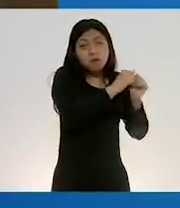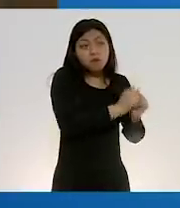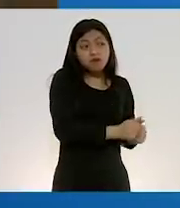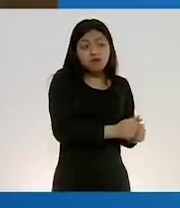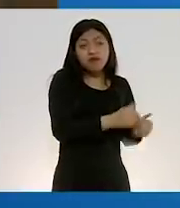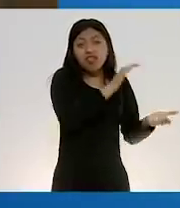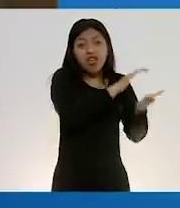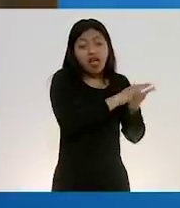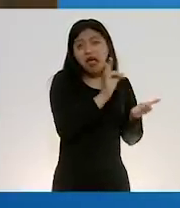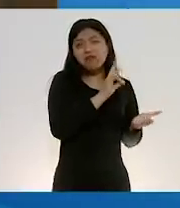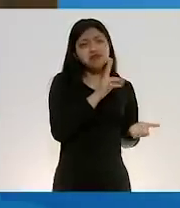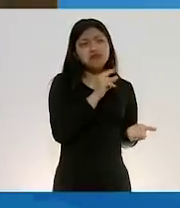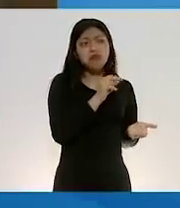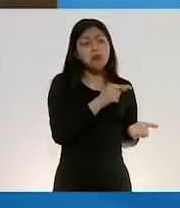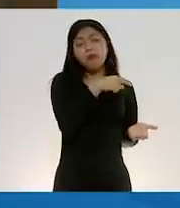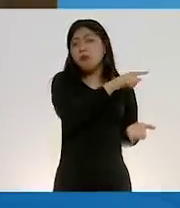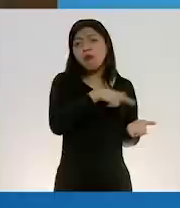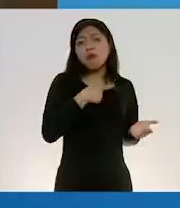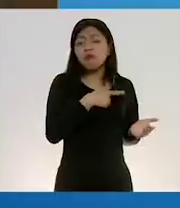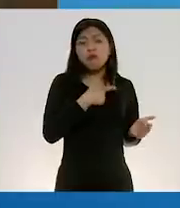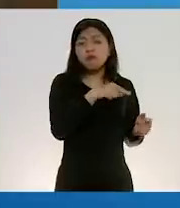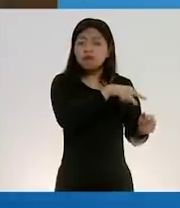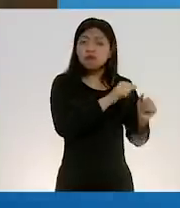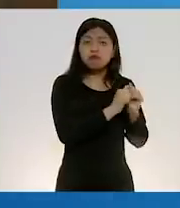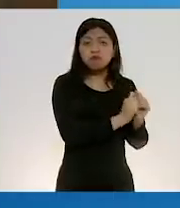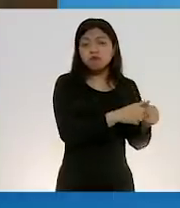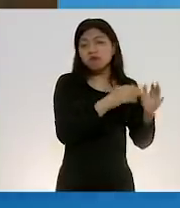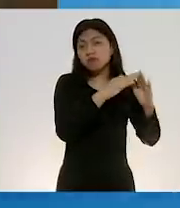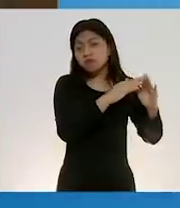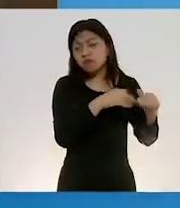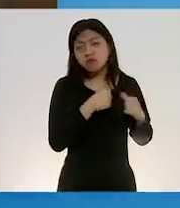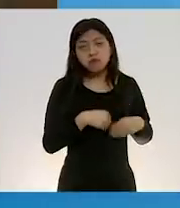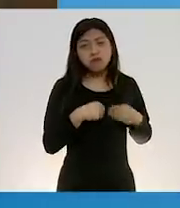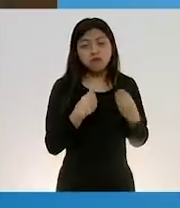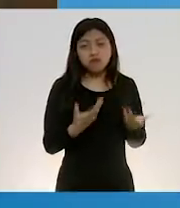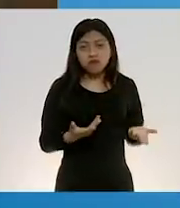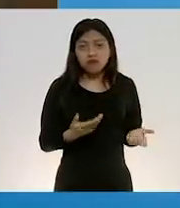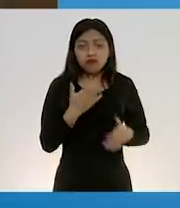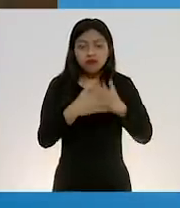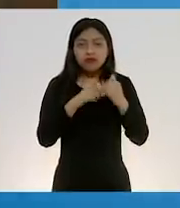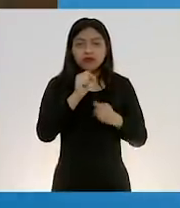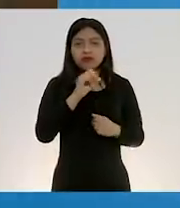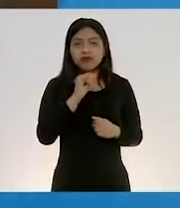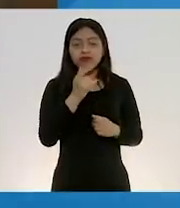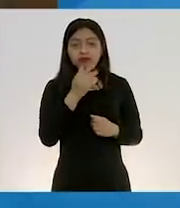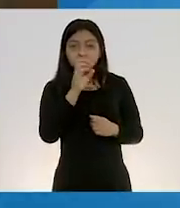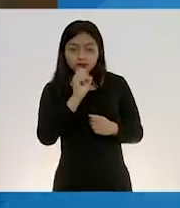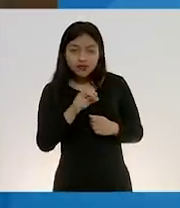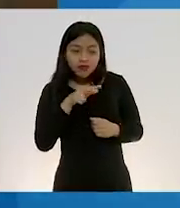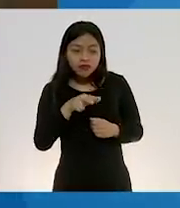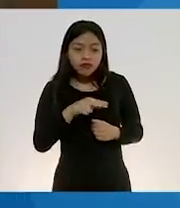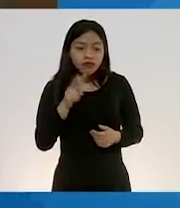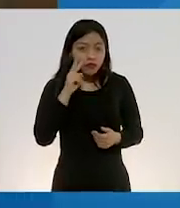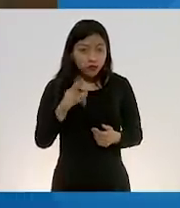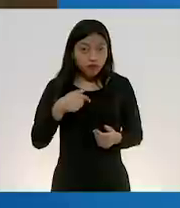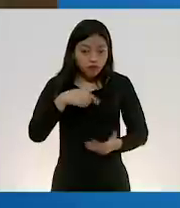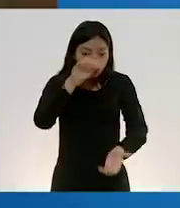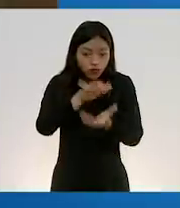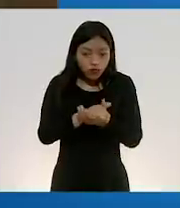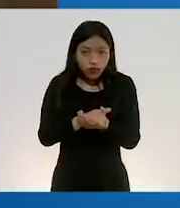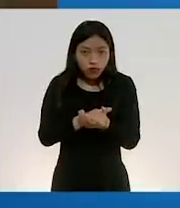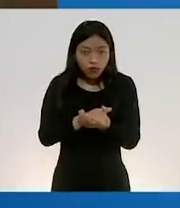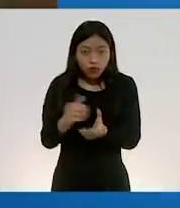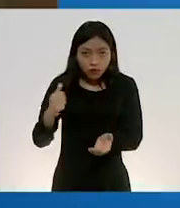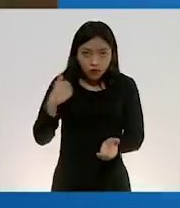mucho trabajo y ya en el siglo XVIII van a encontrar que les da alguna ventaja casarse.